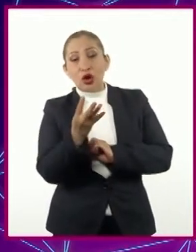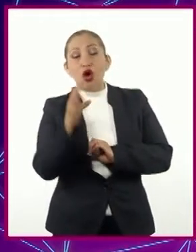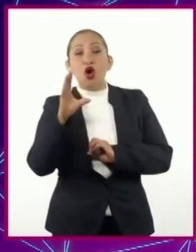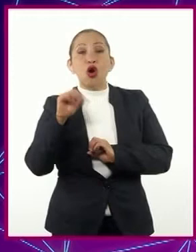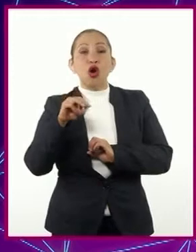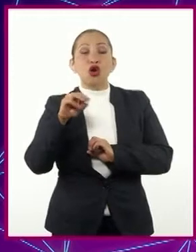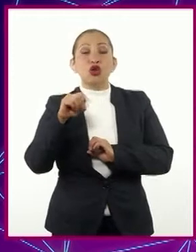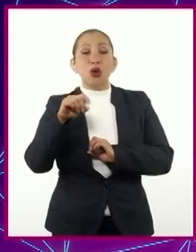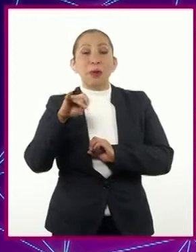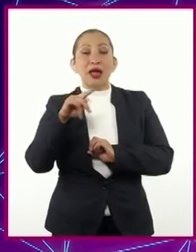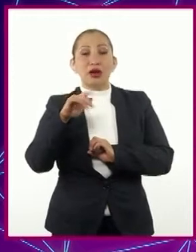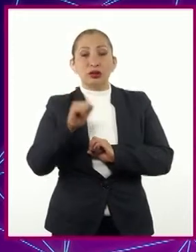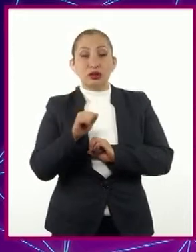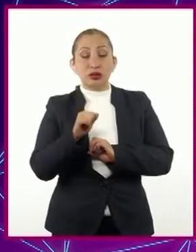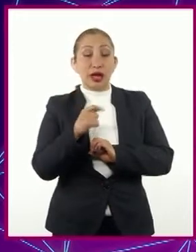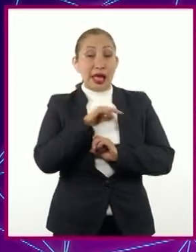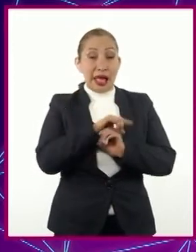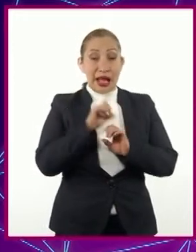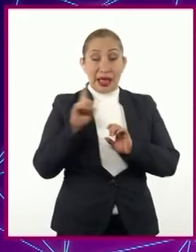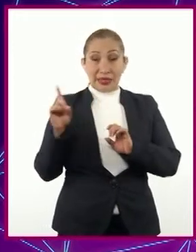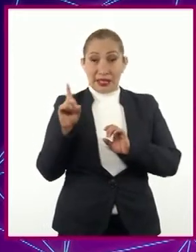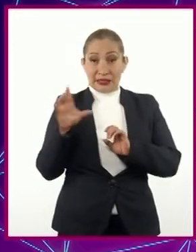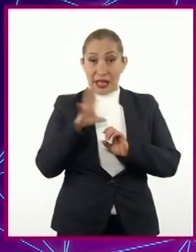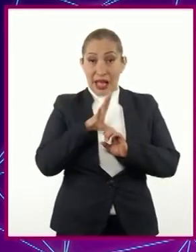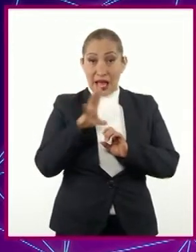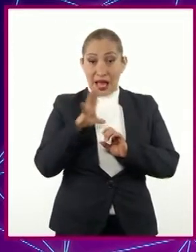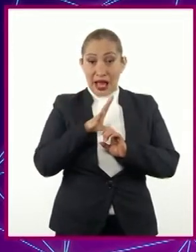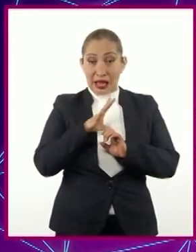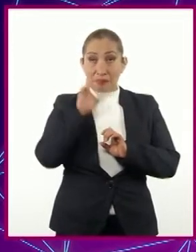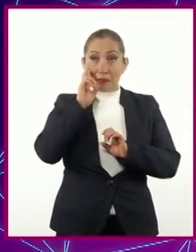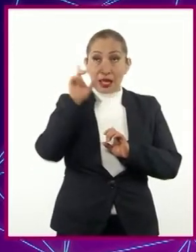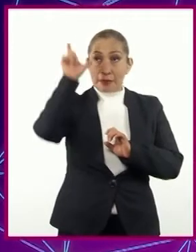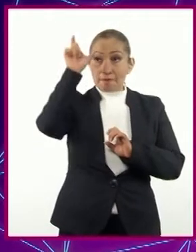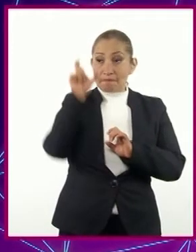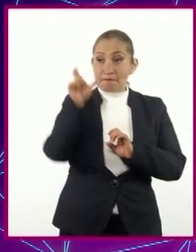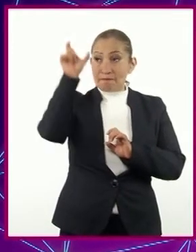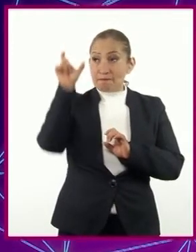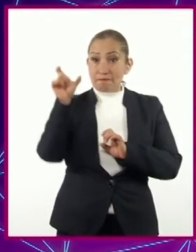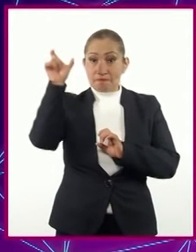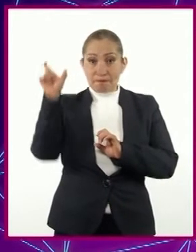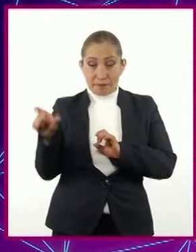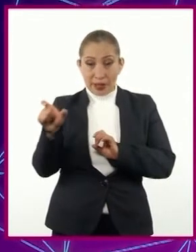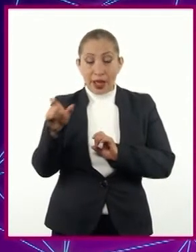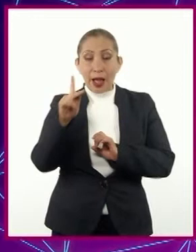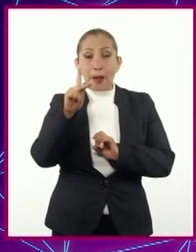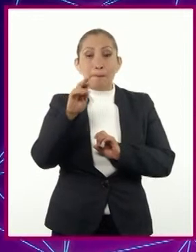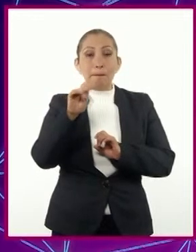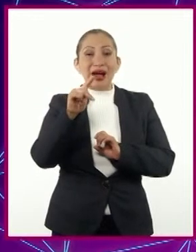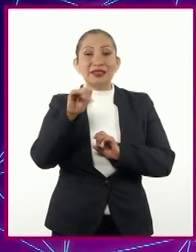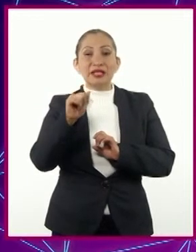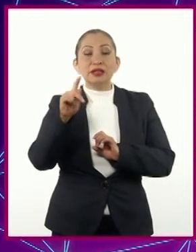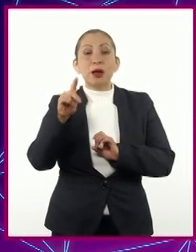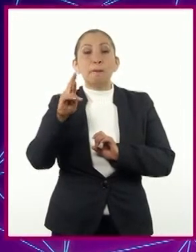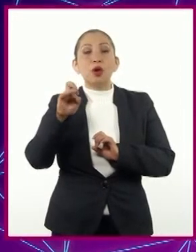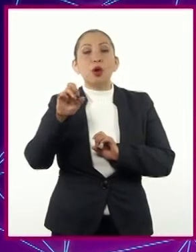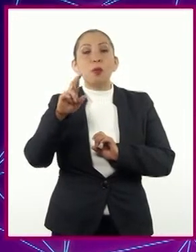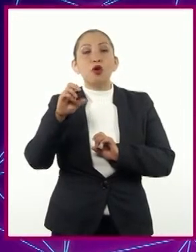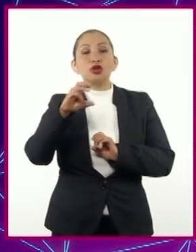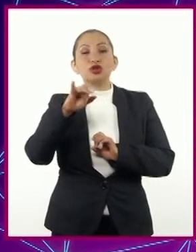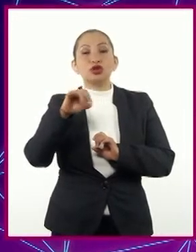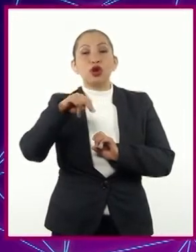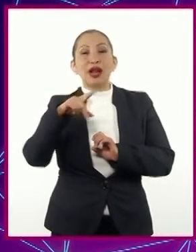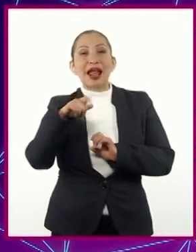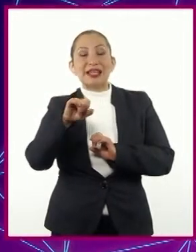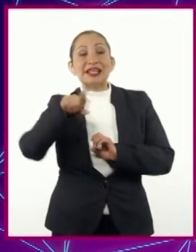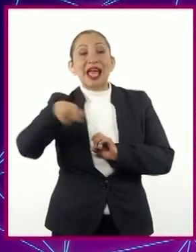0.7490. A la derecha se encuentran las columnas que se denominan partes proporcionales, las cuales